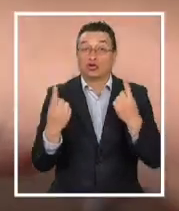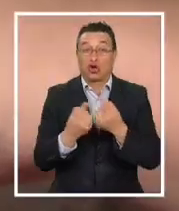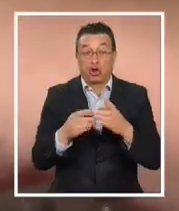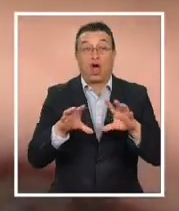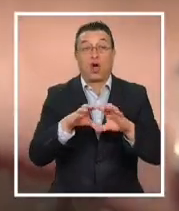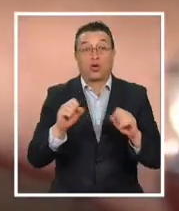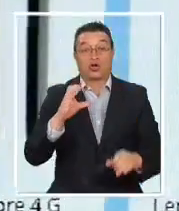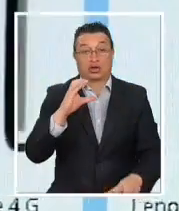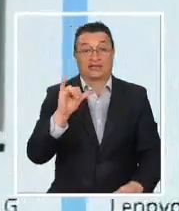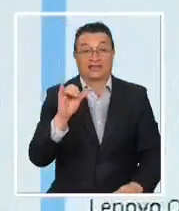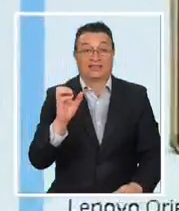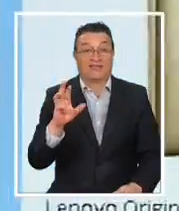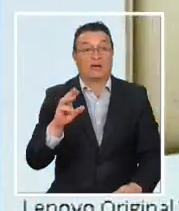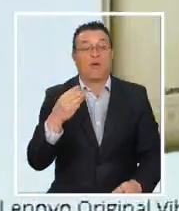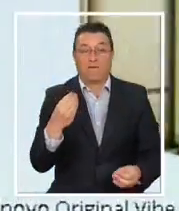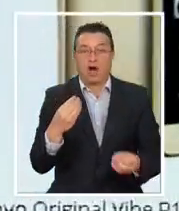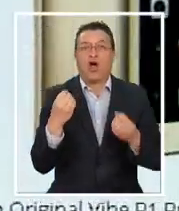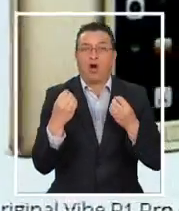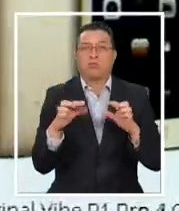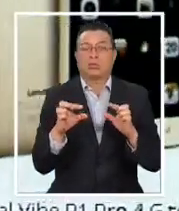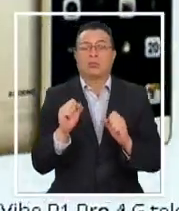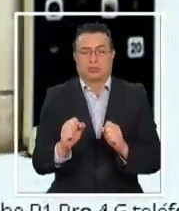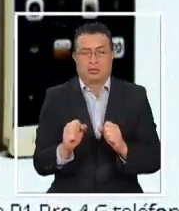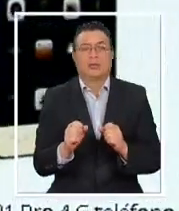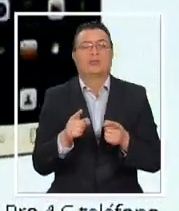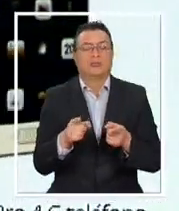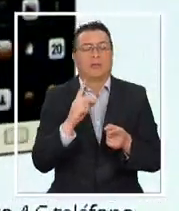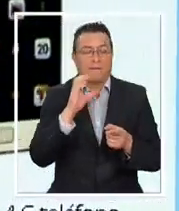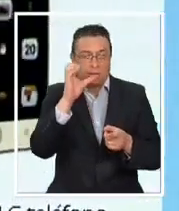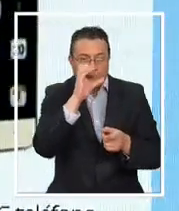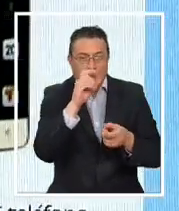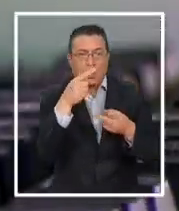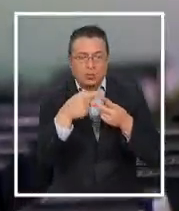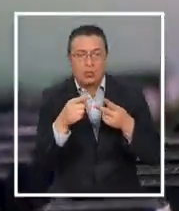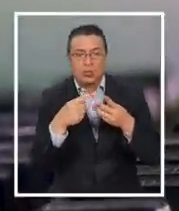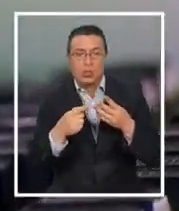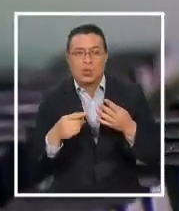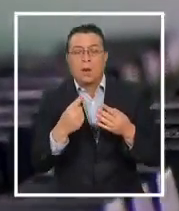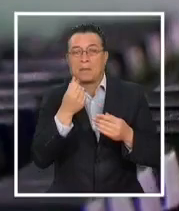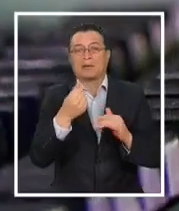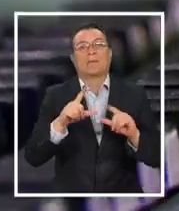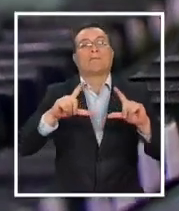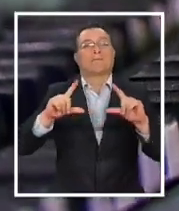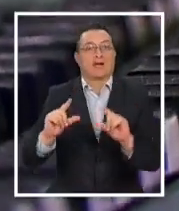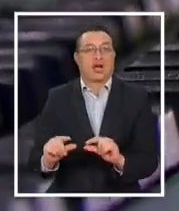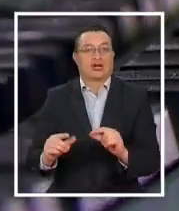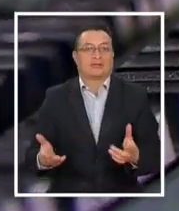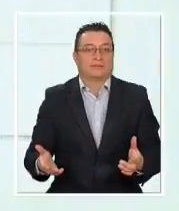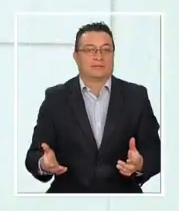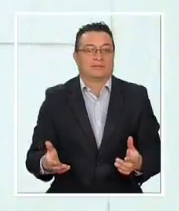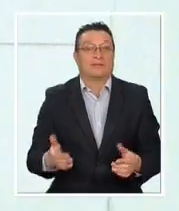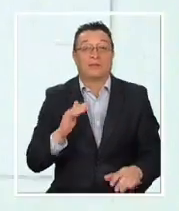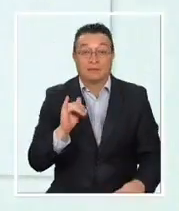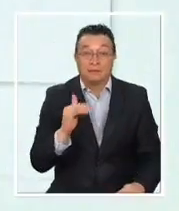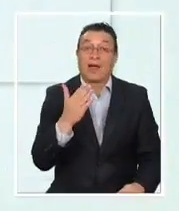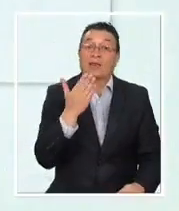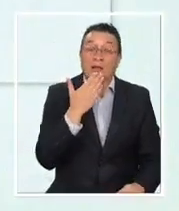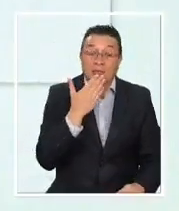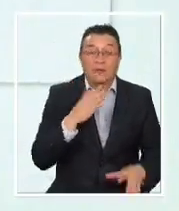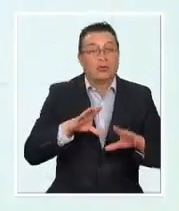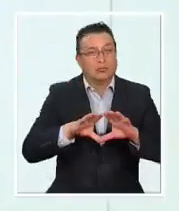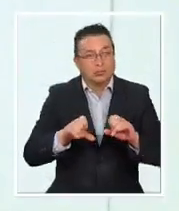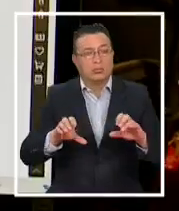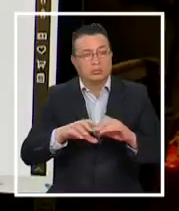es una buena oportunidad para conseguir ese producto que ha buscado por mucho tiempo a un precio menor. Y